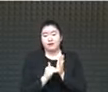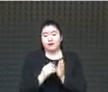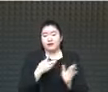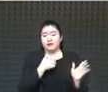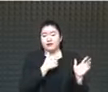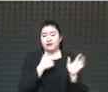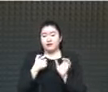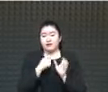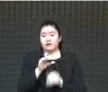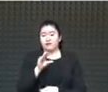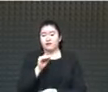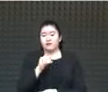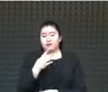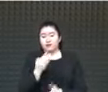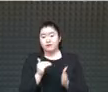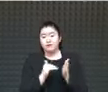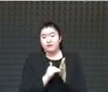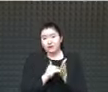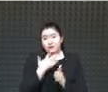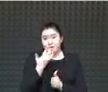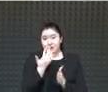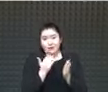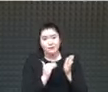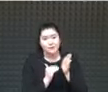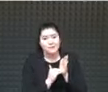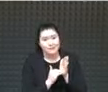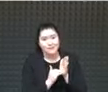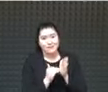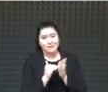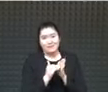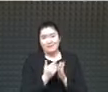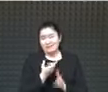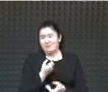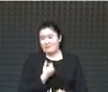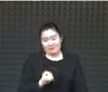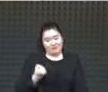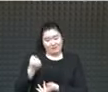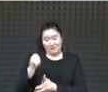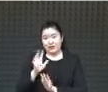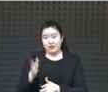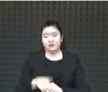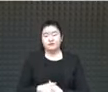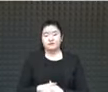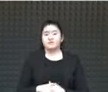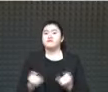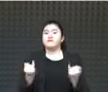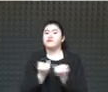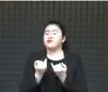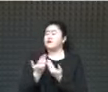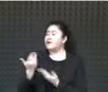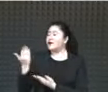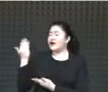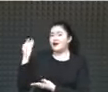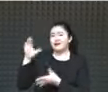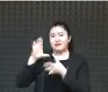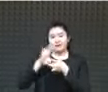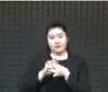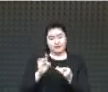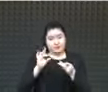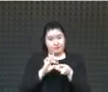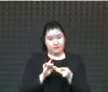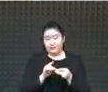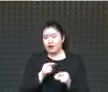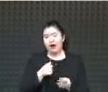9.794 millones 5 mil pesos. Por otro lado, también les comenté, se dieron varios apoyos